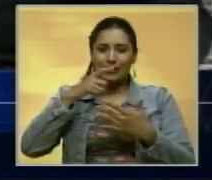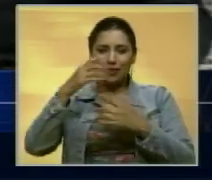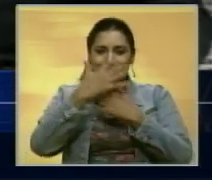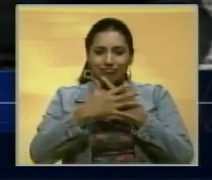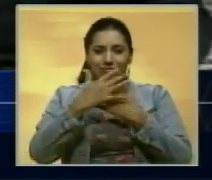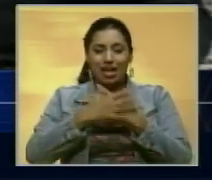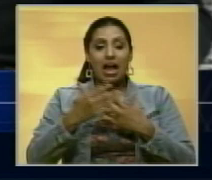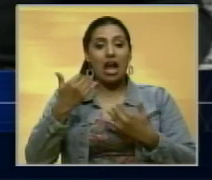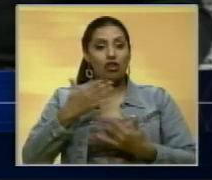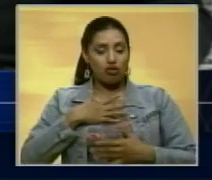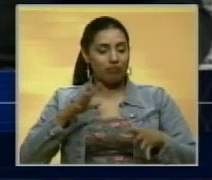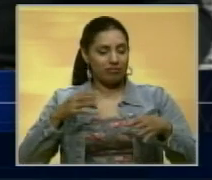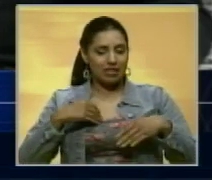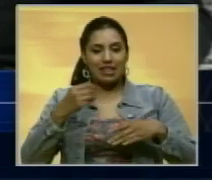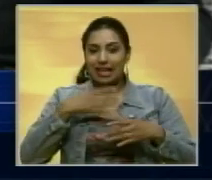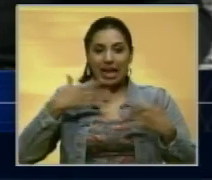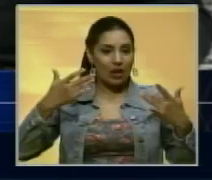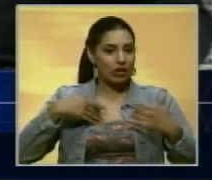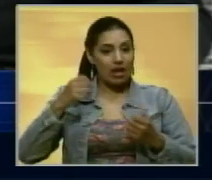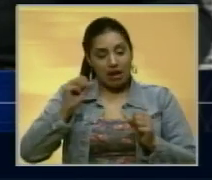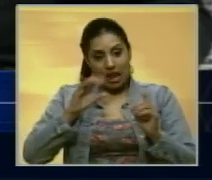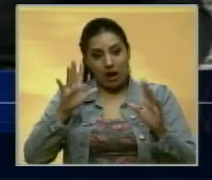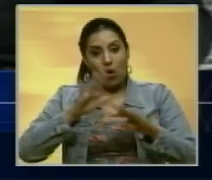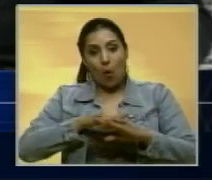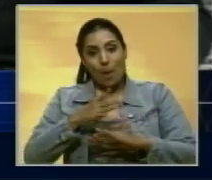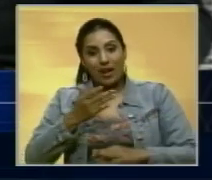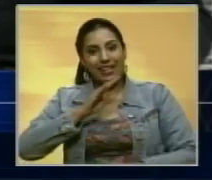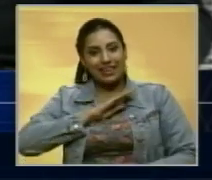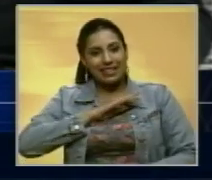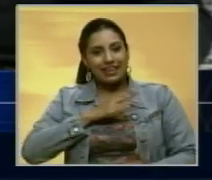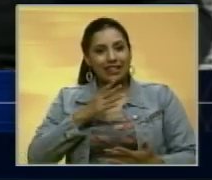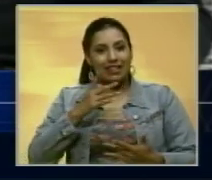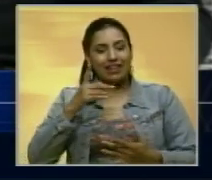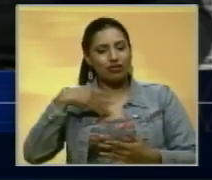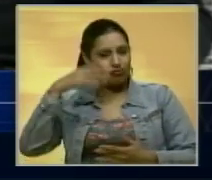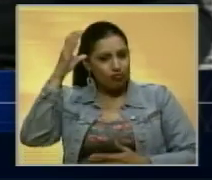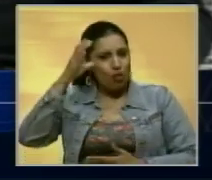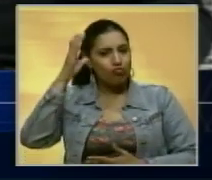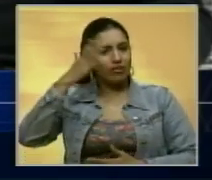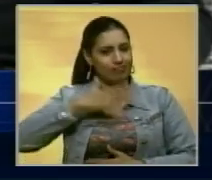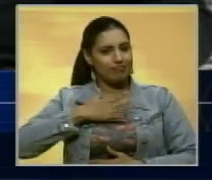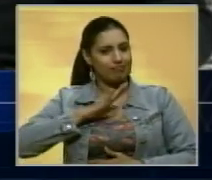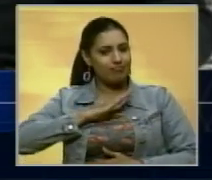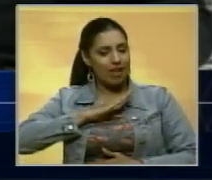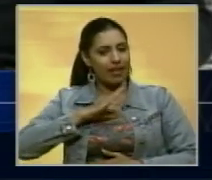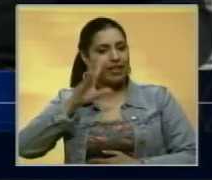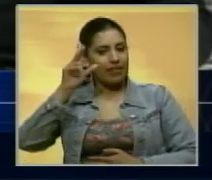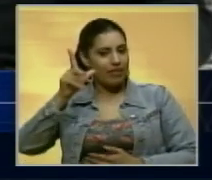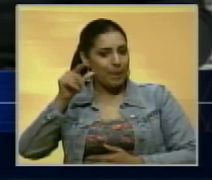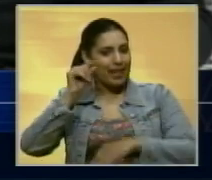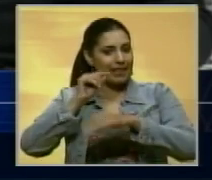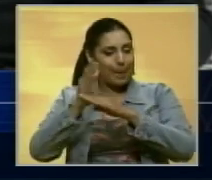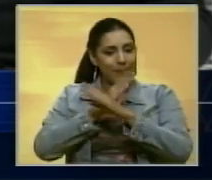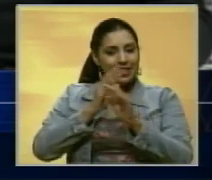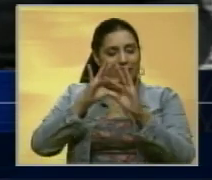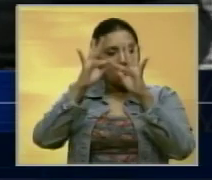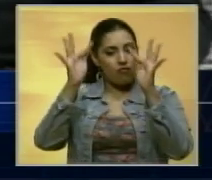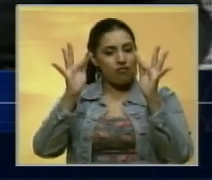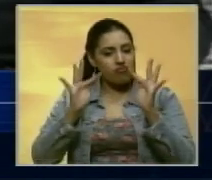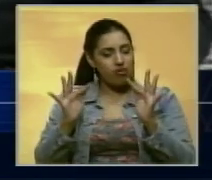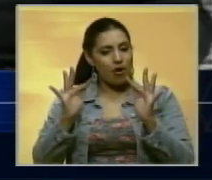todos ellos. Yo lo acepté y de muy buena gana porque tengo conciencia y conocimiento desde el principio de la